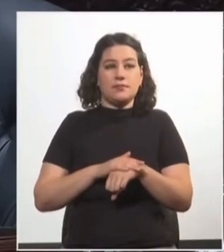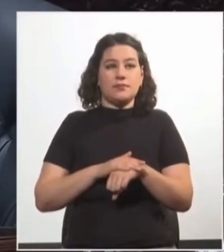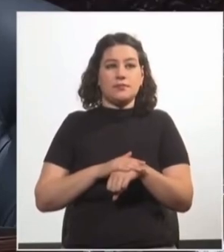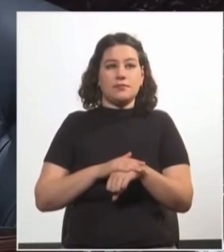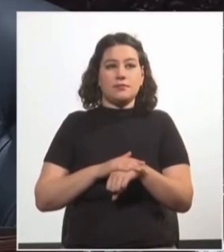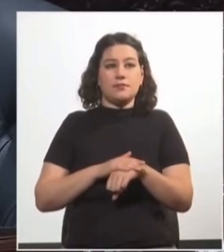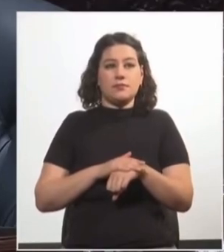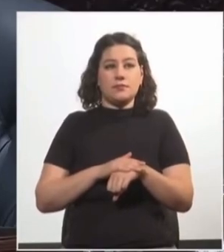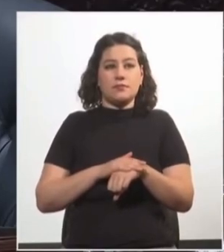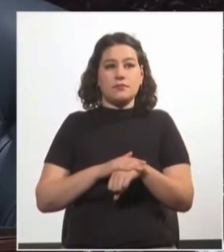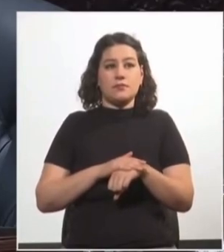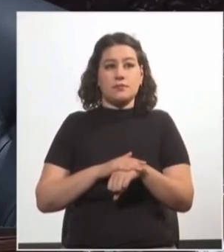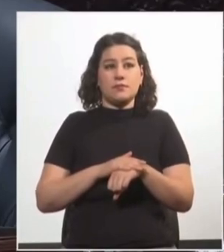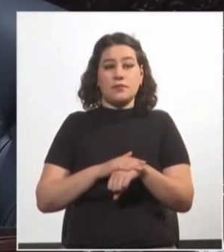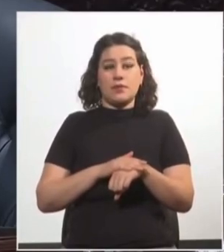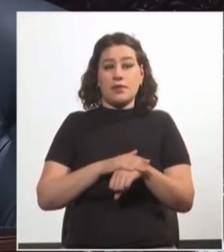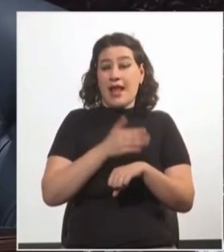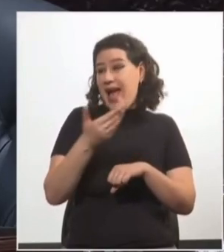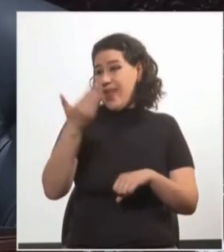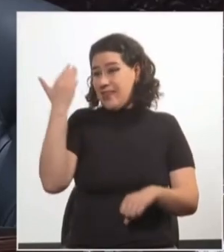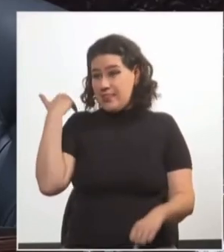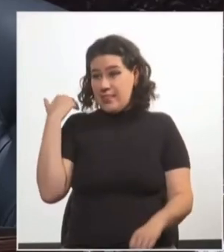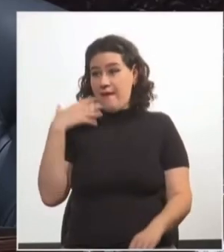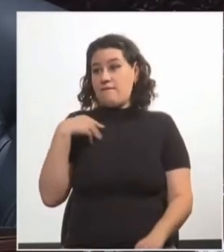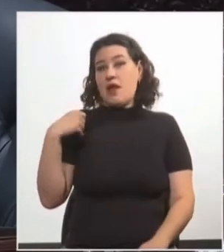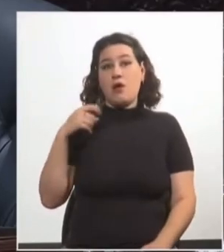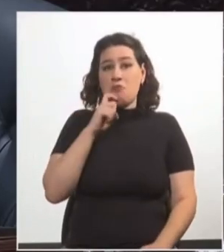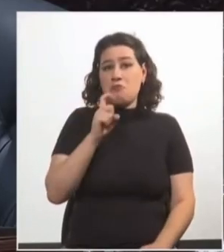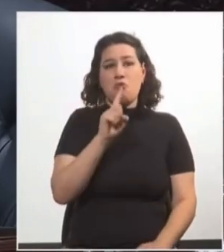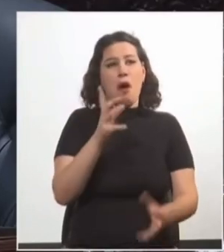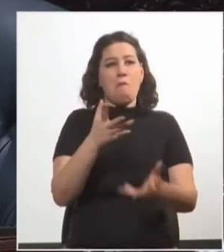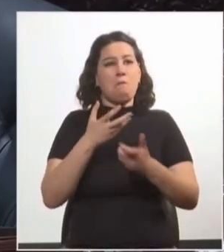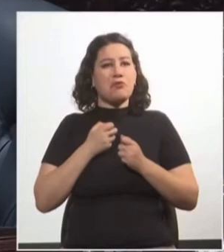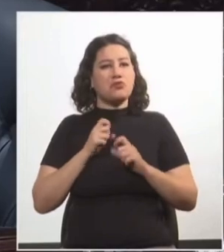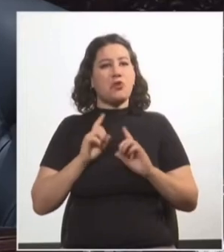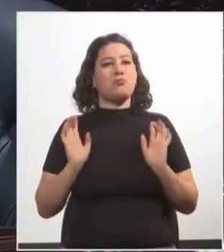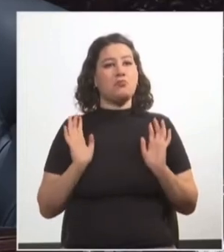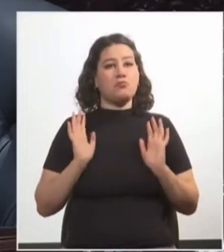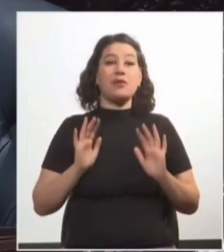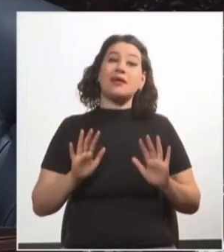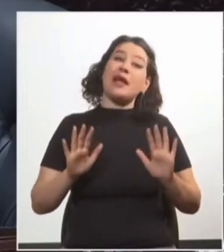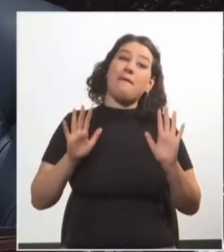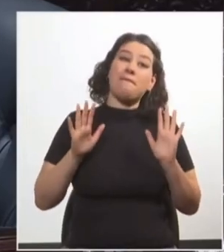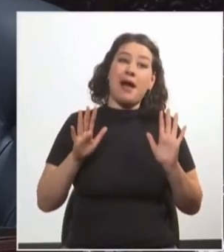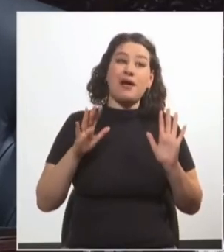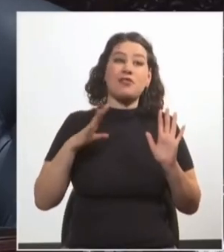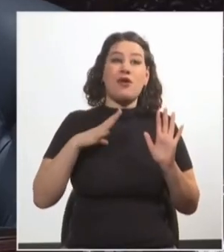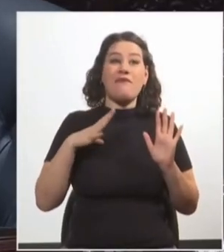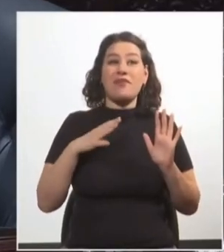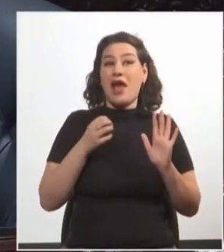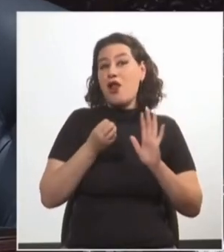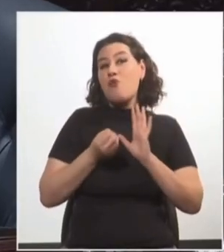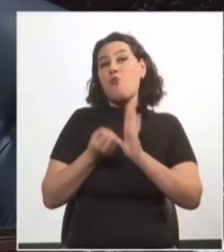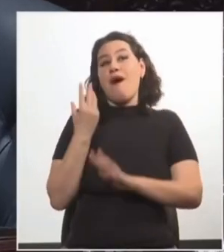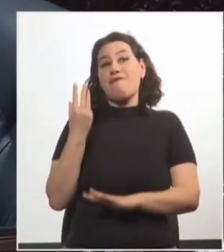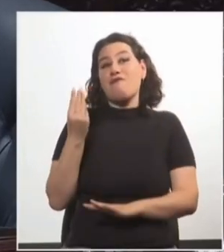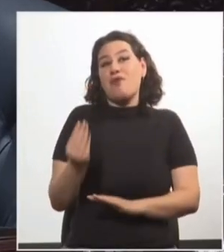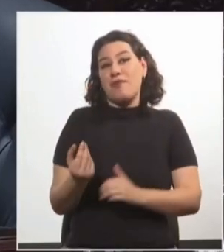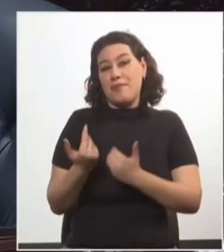La oposición en ese momento no la votó, capaz que todavía eran amateur.